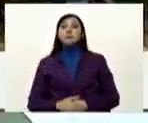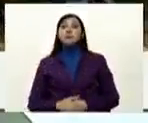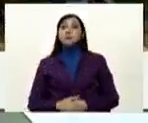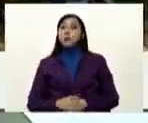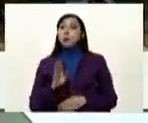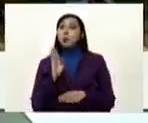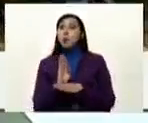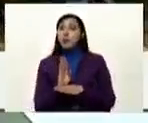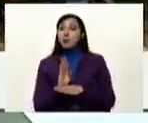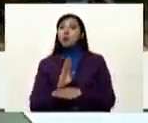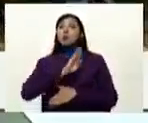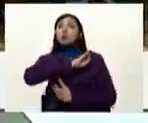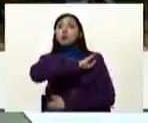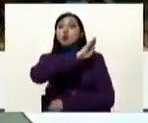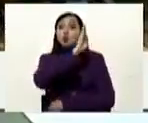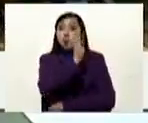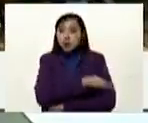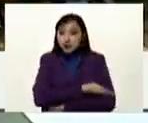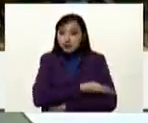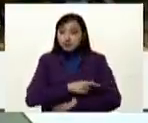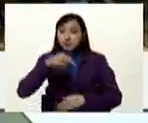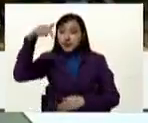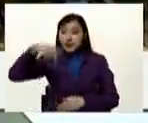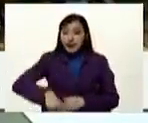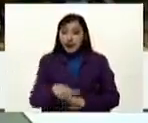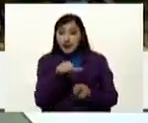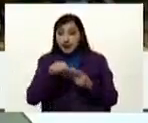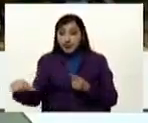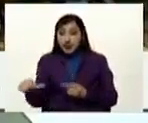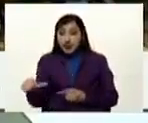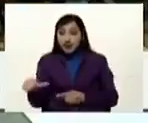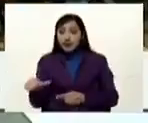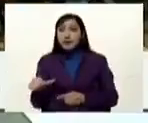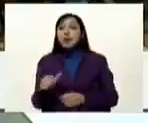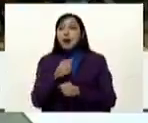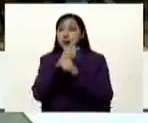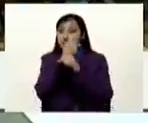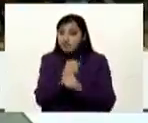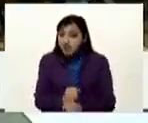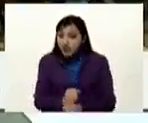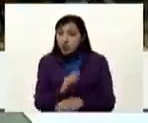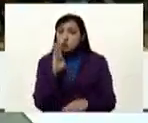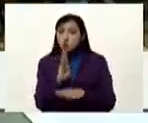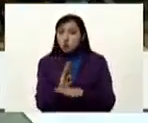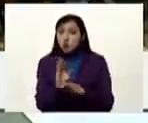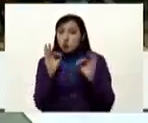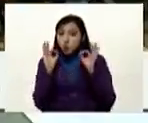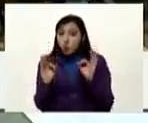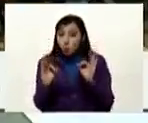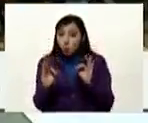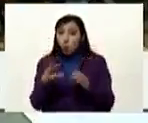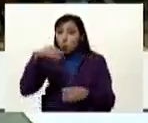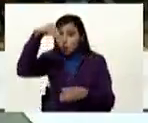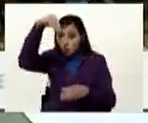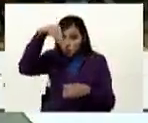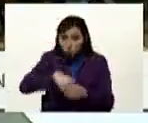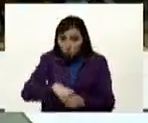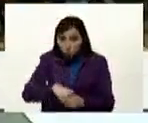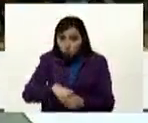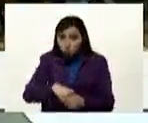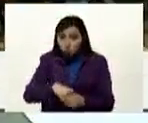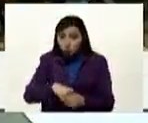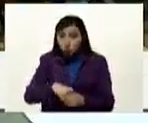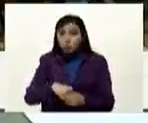Cuidados máximos. Esta semana que viene, que es de cuidados máximos, de cuarentena radical, la llevábamos